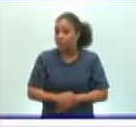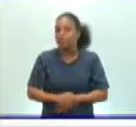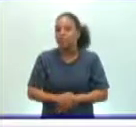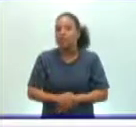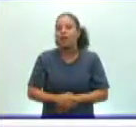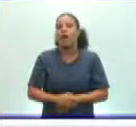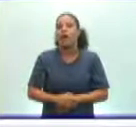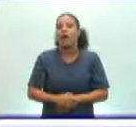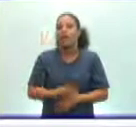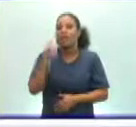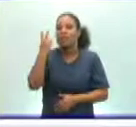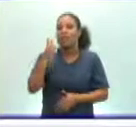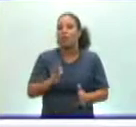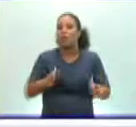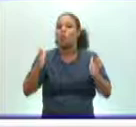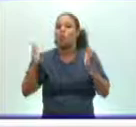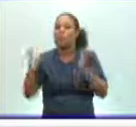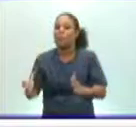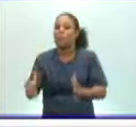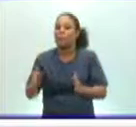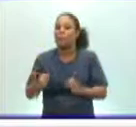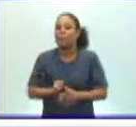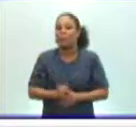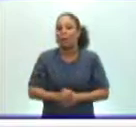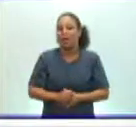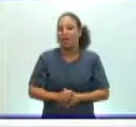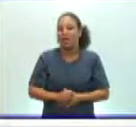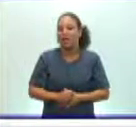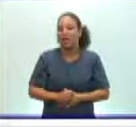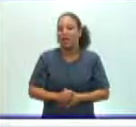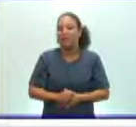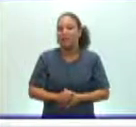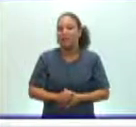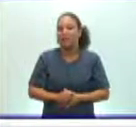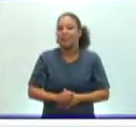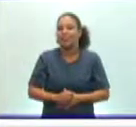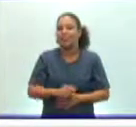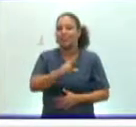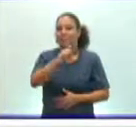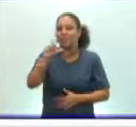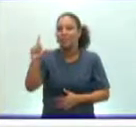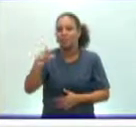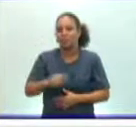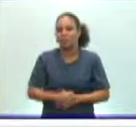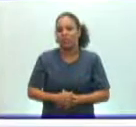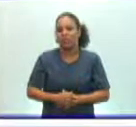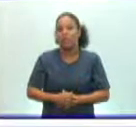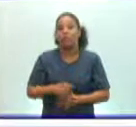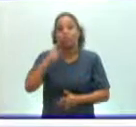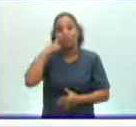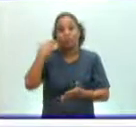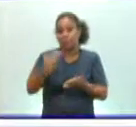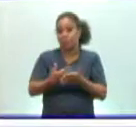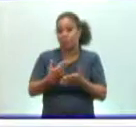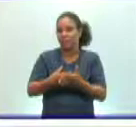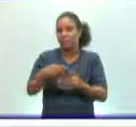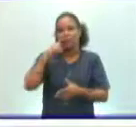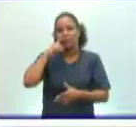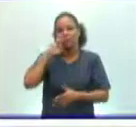La segunda parte del teorema de las transversales. Entonces, verifica tu respuesta.